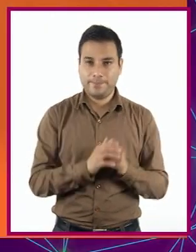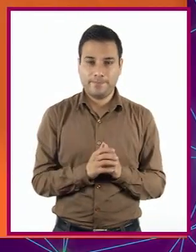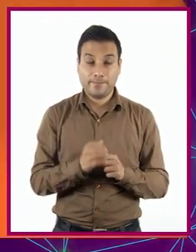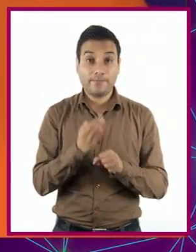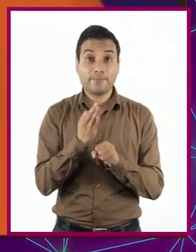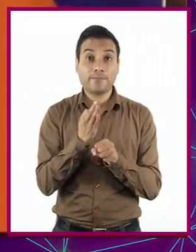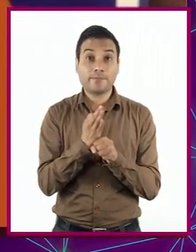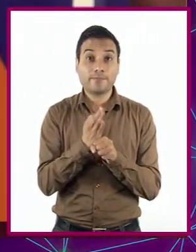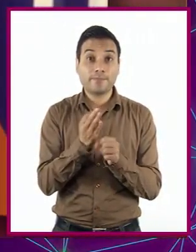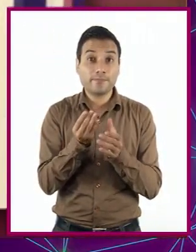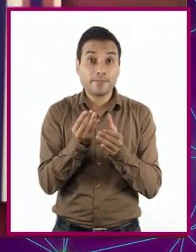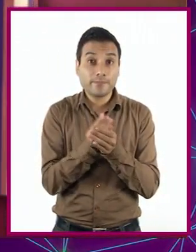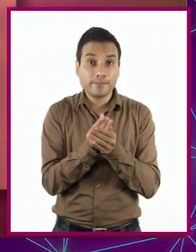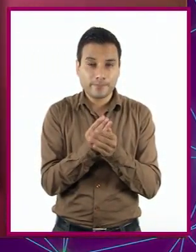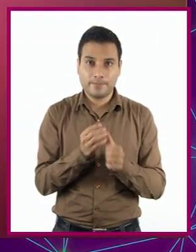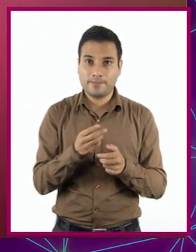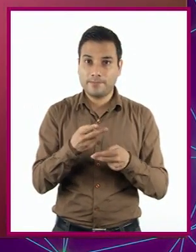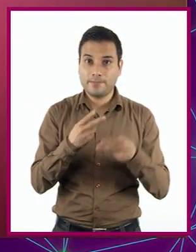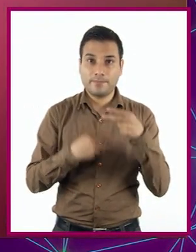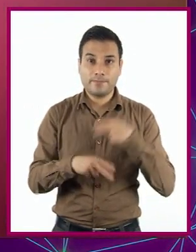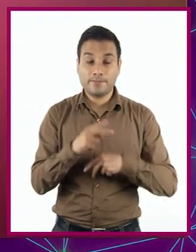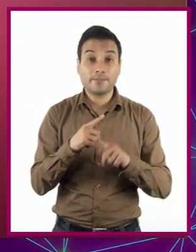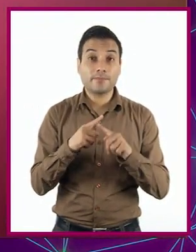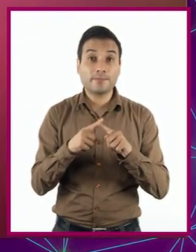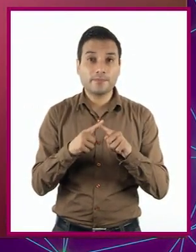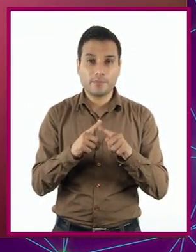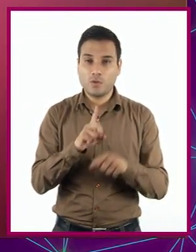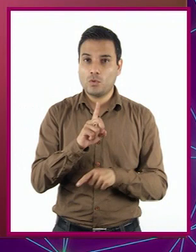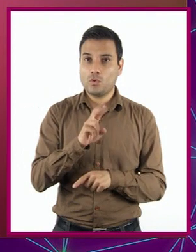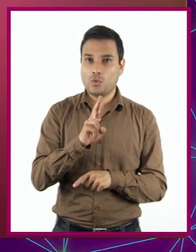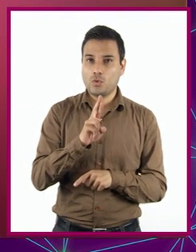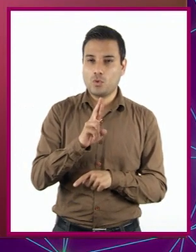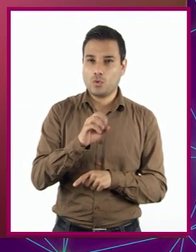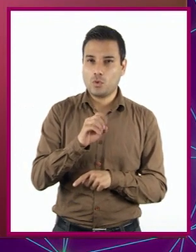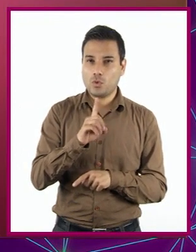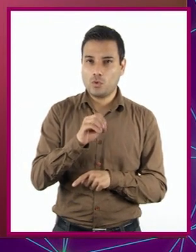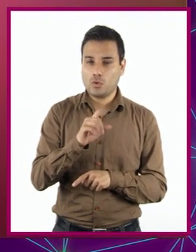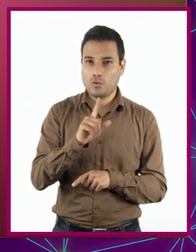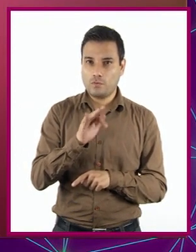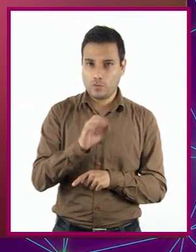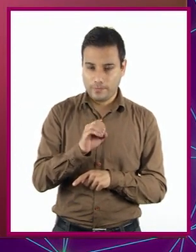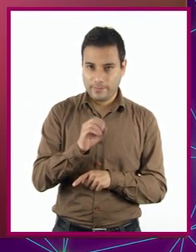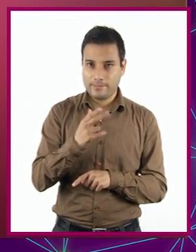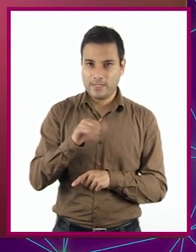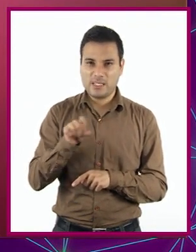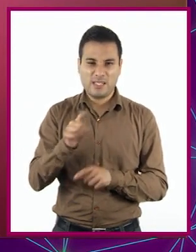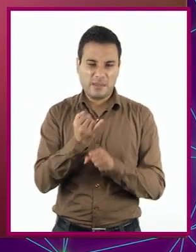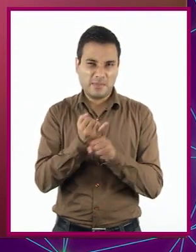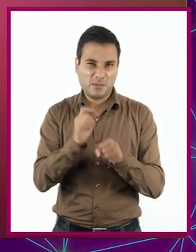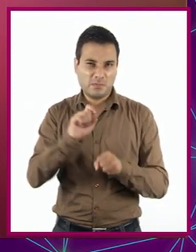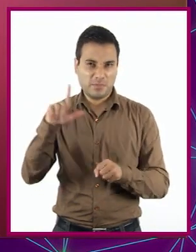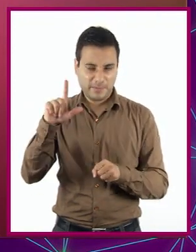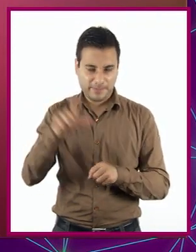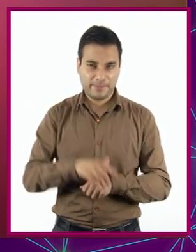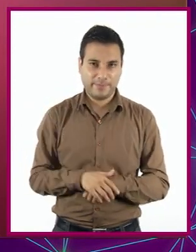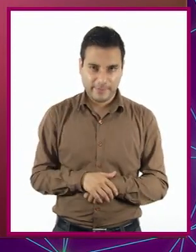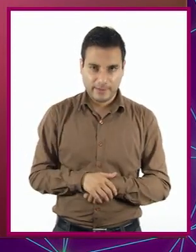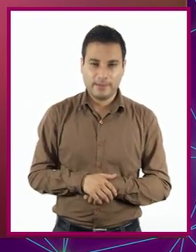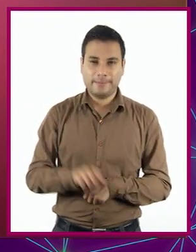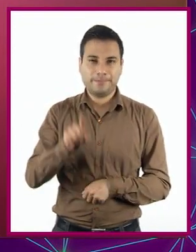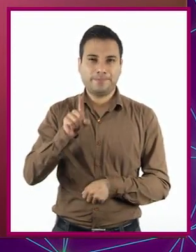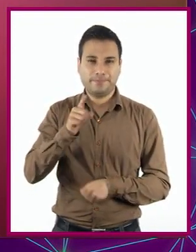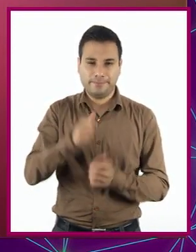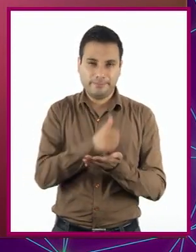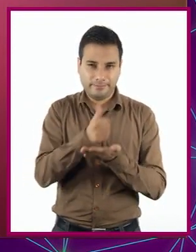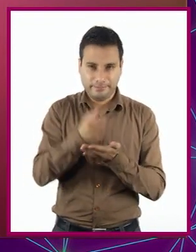sesión tenemos el honor de contar con la presencia del Dr. Rodolfo March Moreno, investigador del CINVESTAB Zacatenco de la